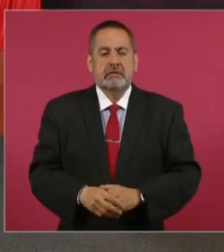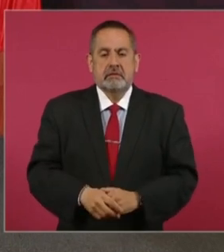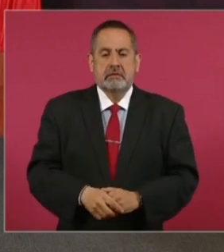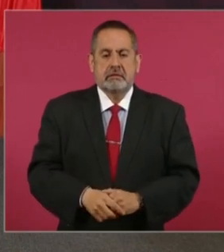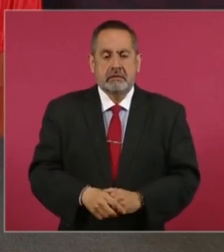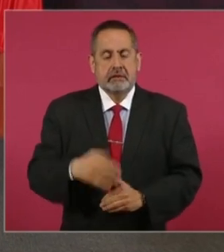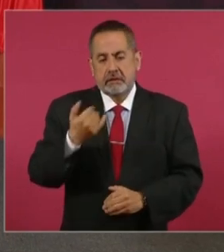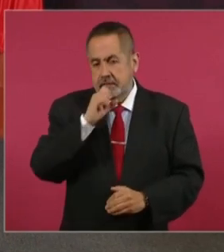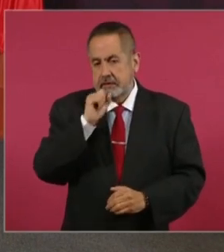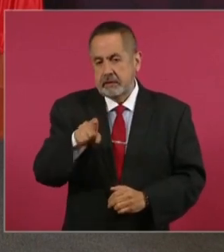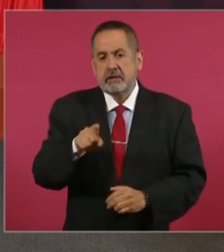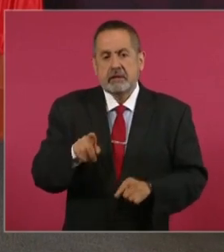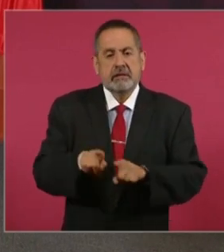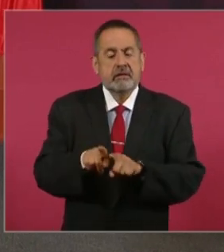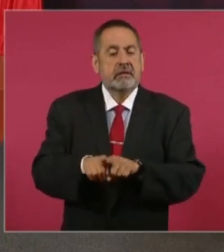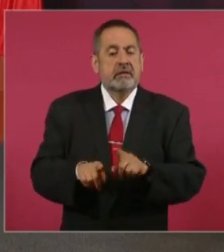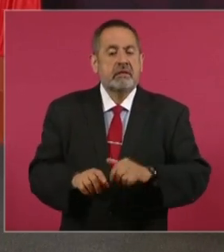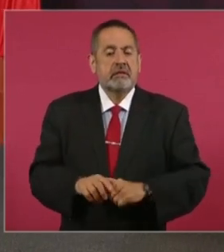Y también